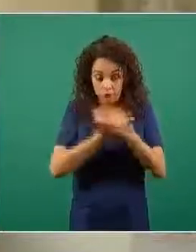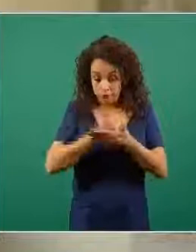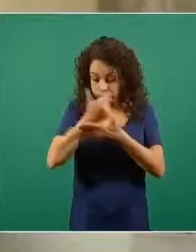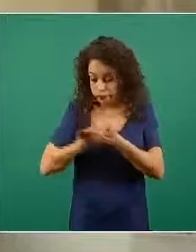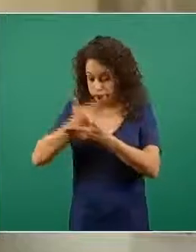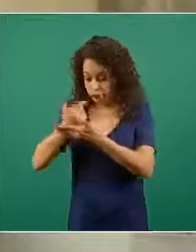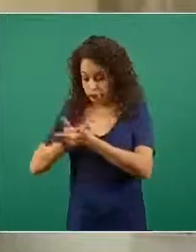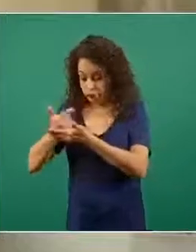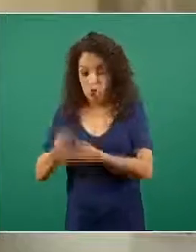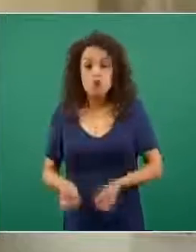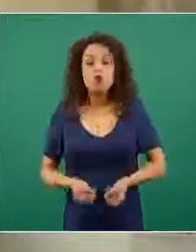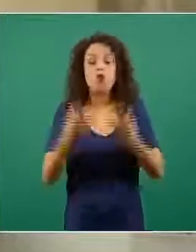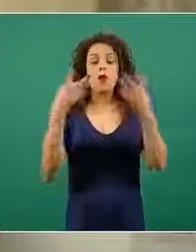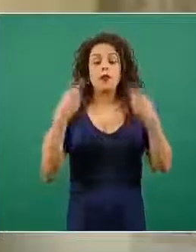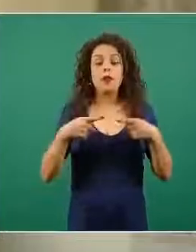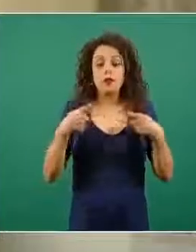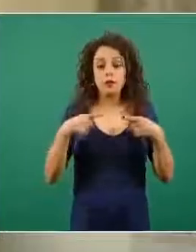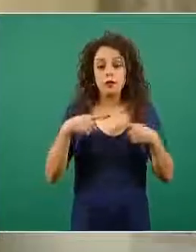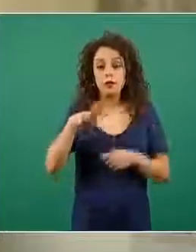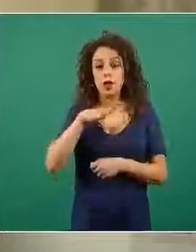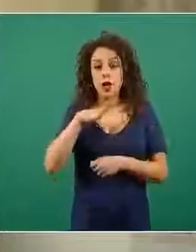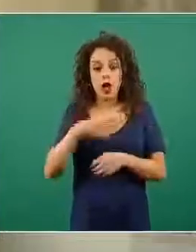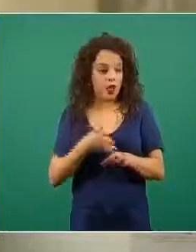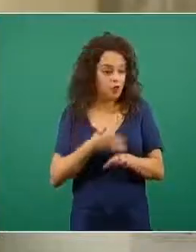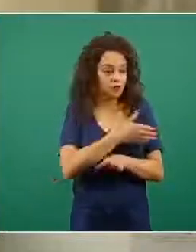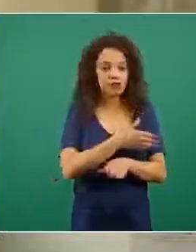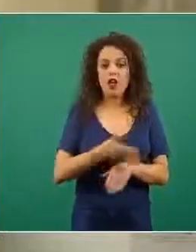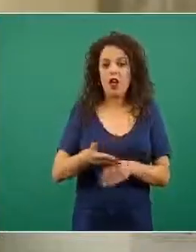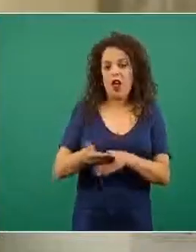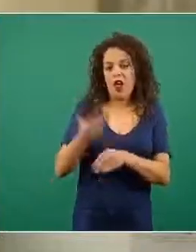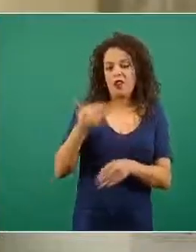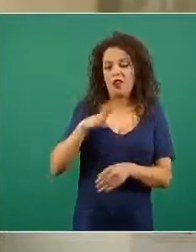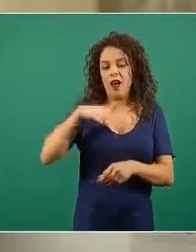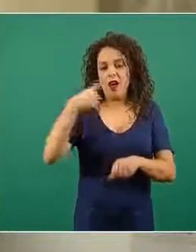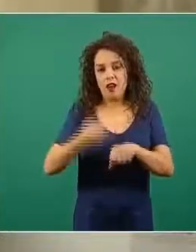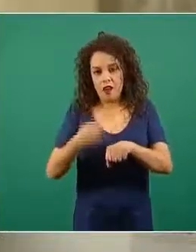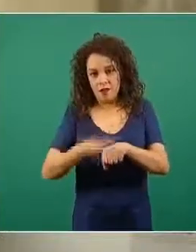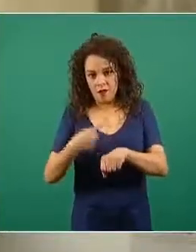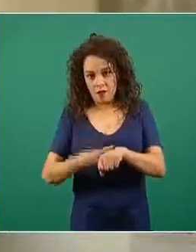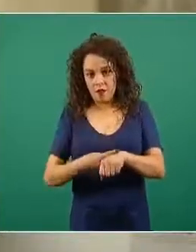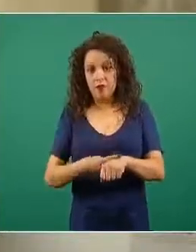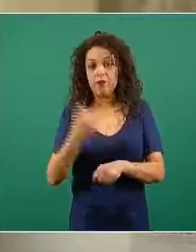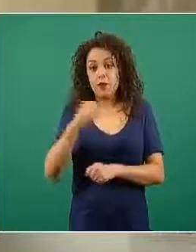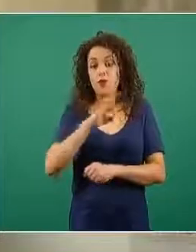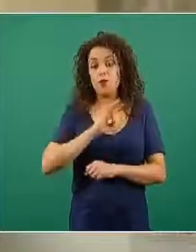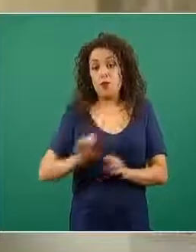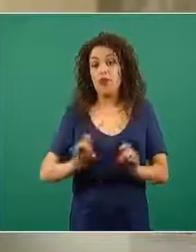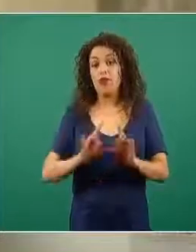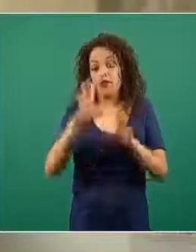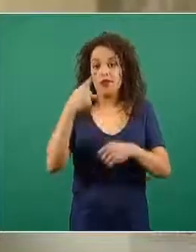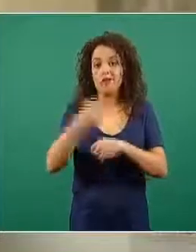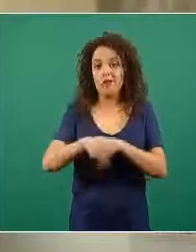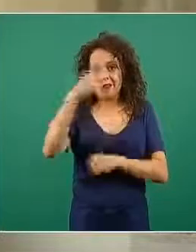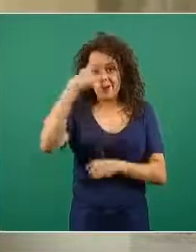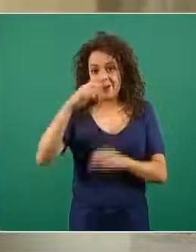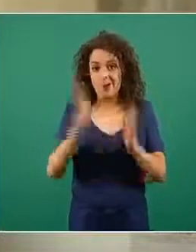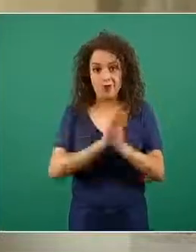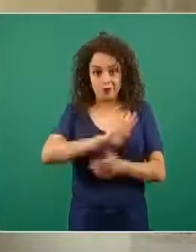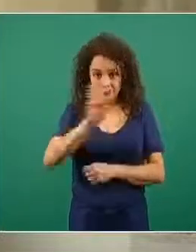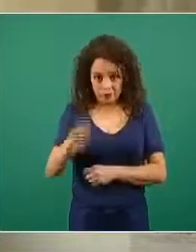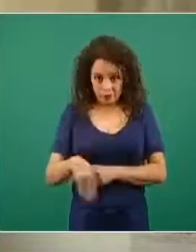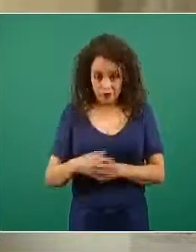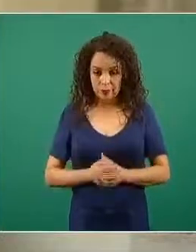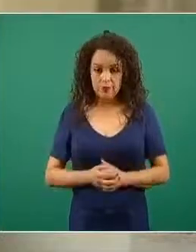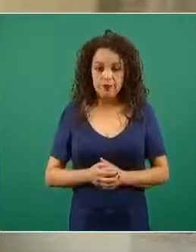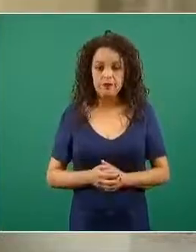cuántas personas tienen comorbilidades y estarían en riesgo de fallecer. Yo me imagino que a partir de estos puntos